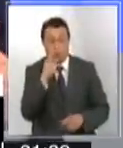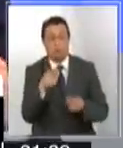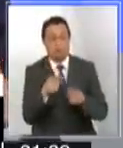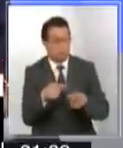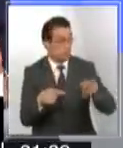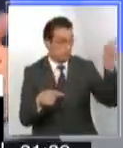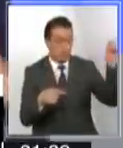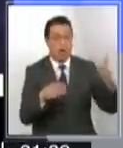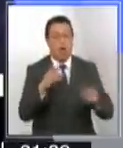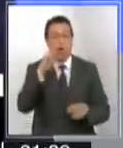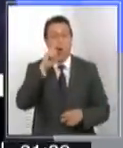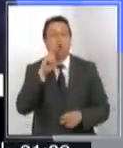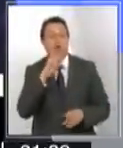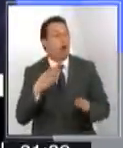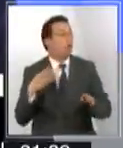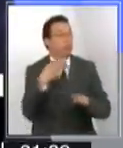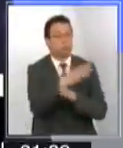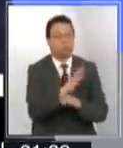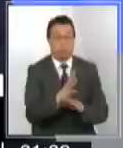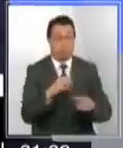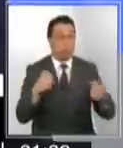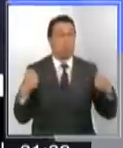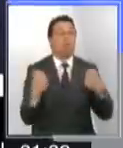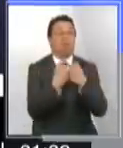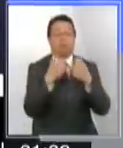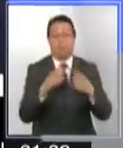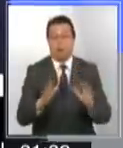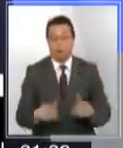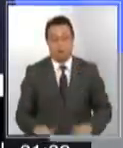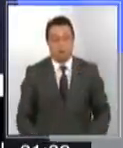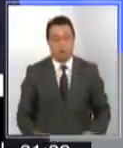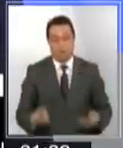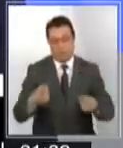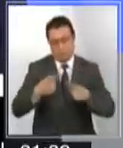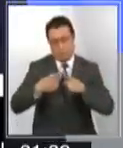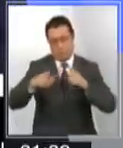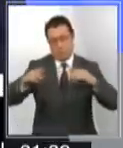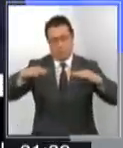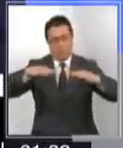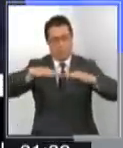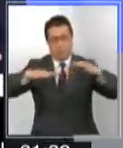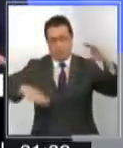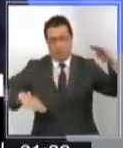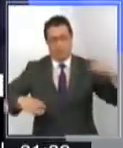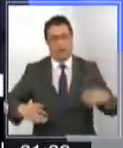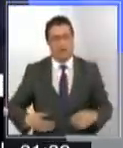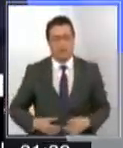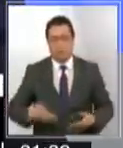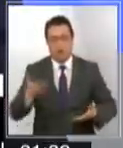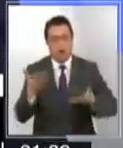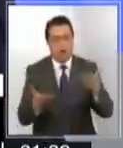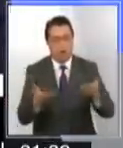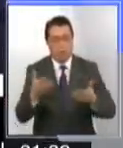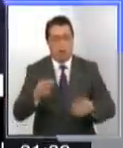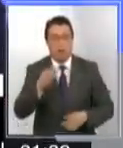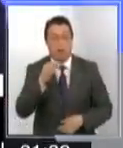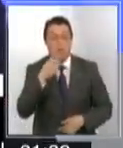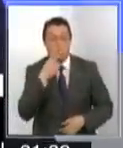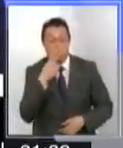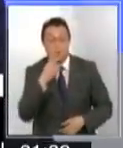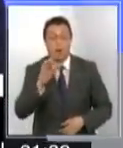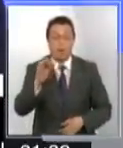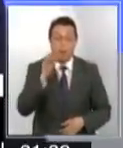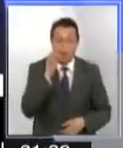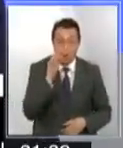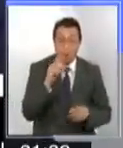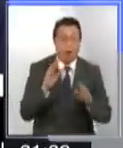auto a Curicó. Lo más probable es que no llegue. Entonces, no tiene proporcionalidad comparar el consumo del cigarro con el consumo de la marihuana